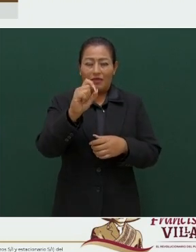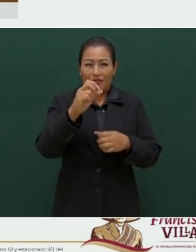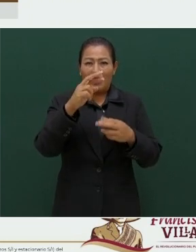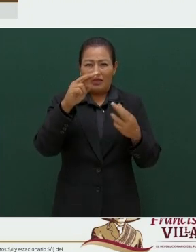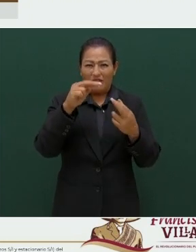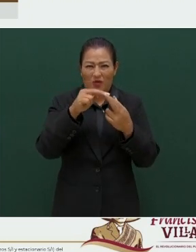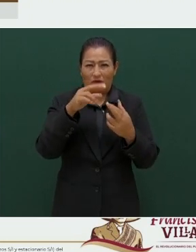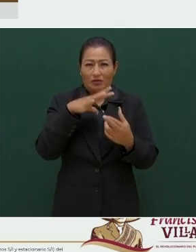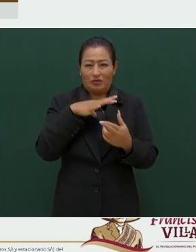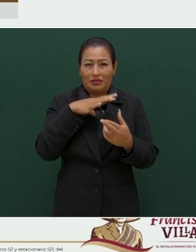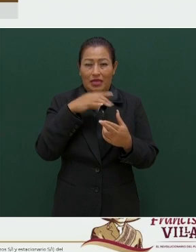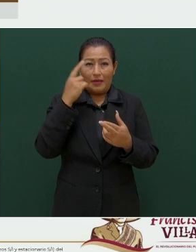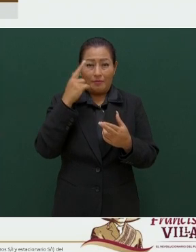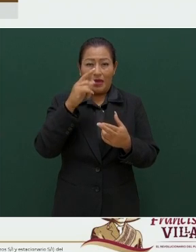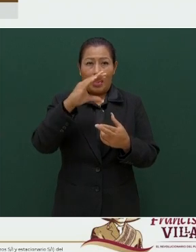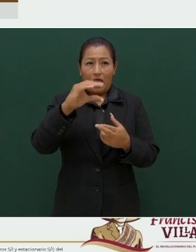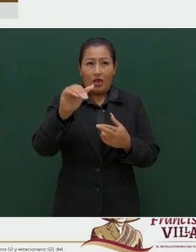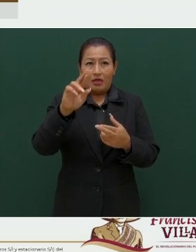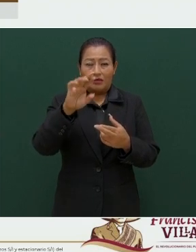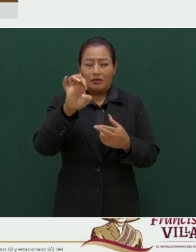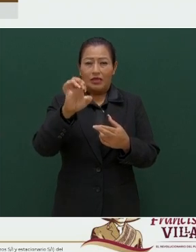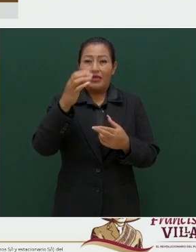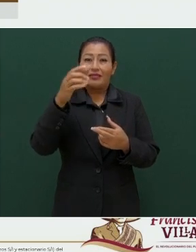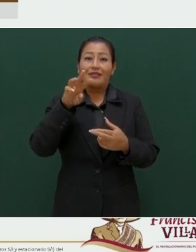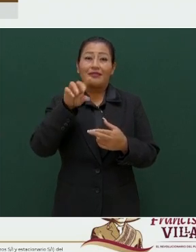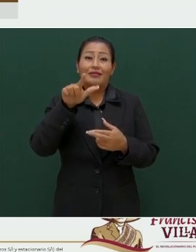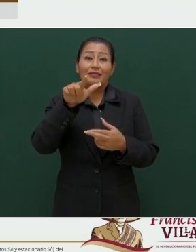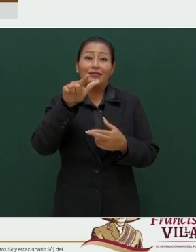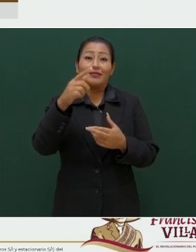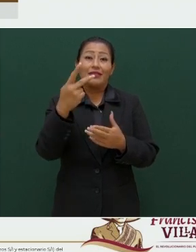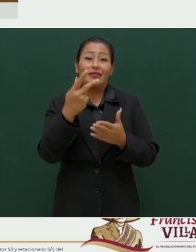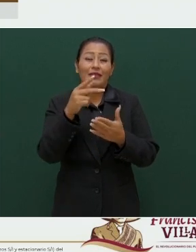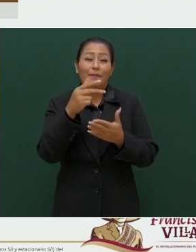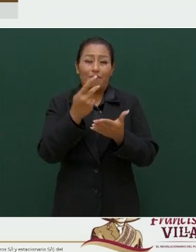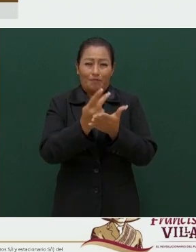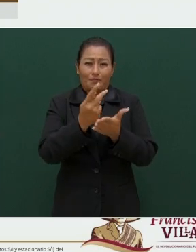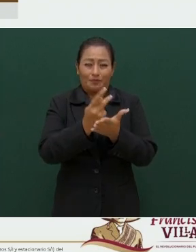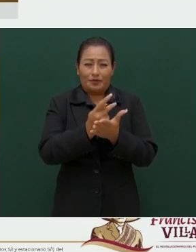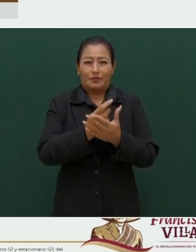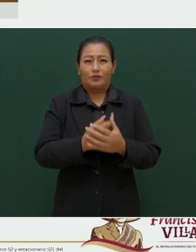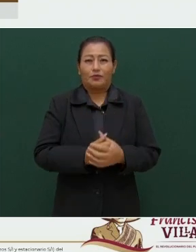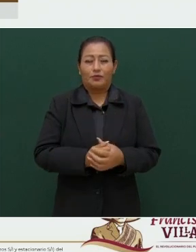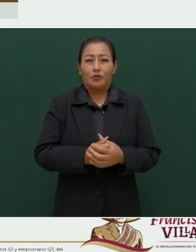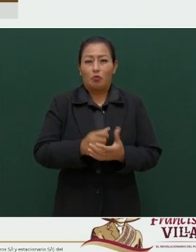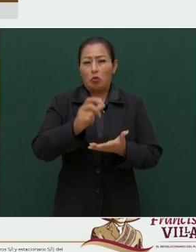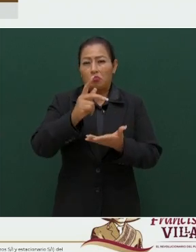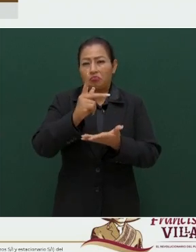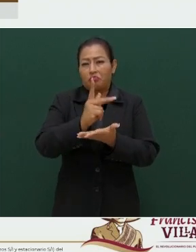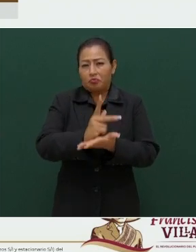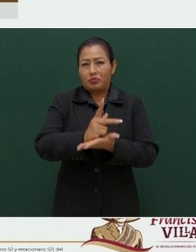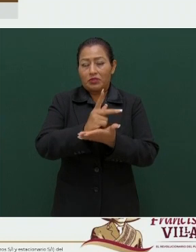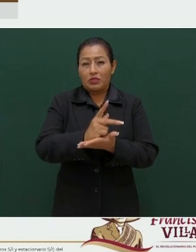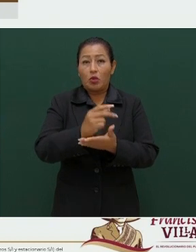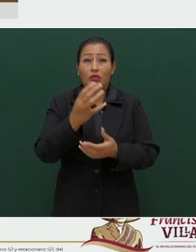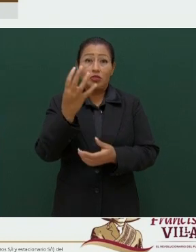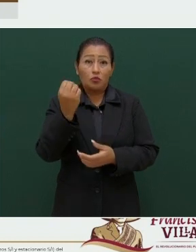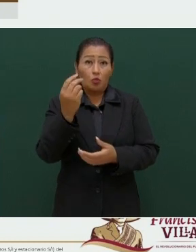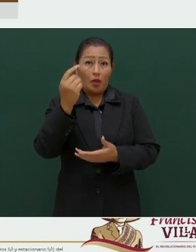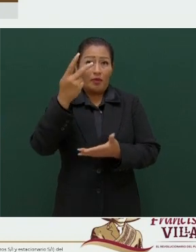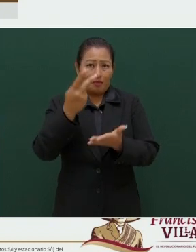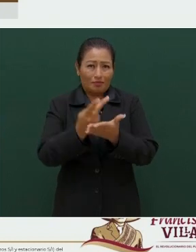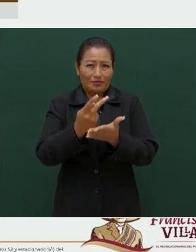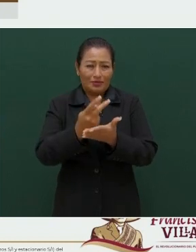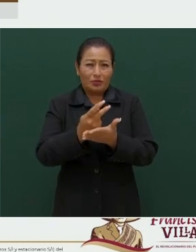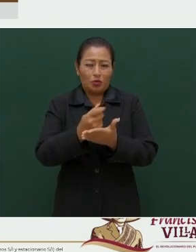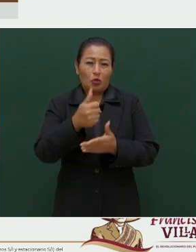regiones determinadas por la CRE fue de 17 pesos con 72 centavos por kilogramo y 9 pesos